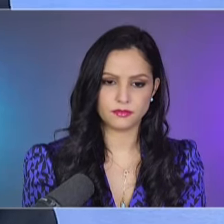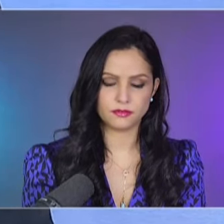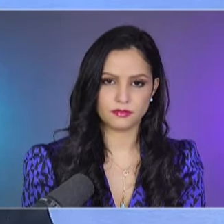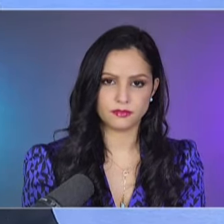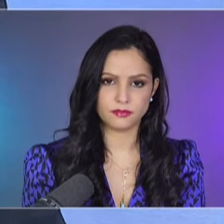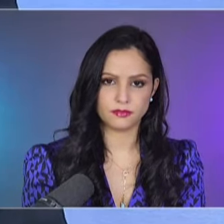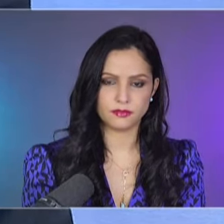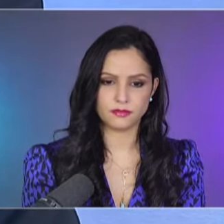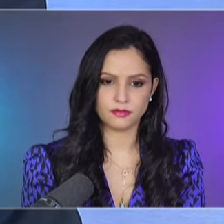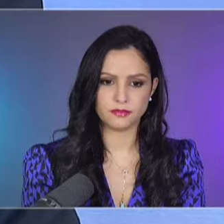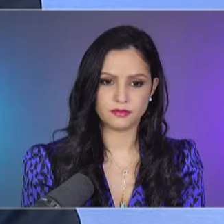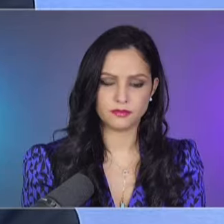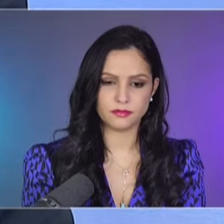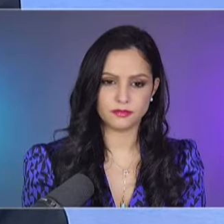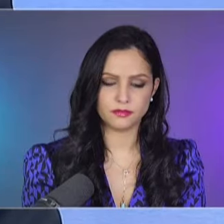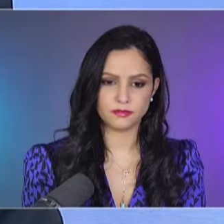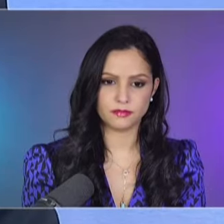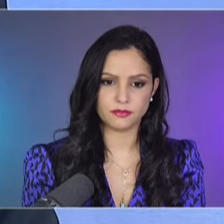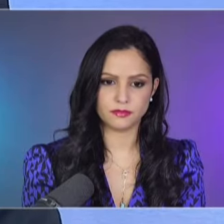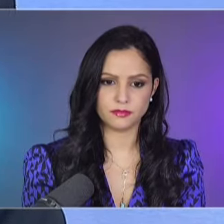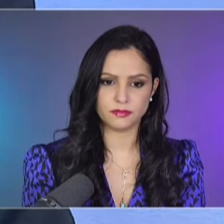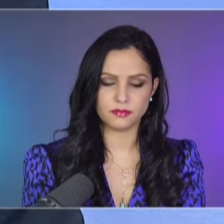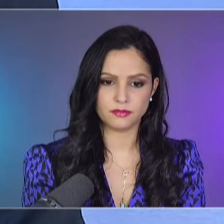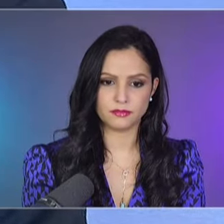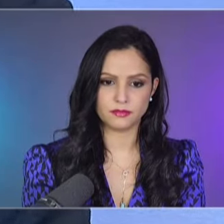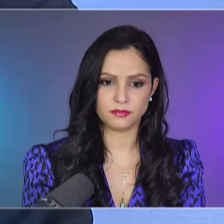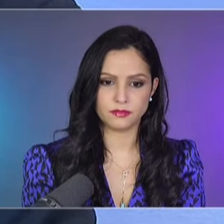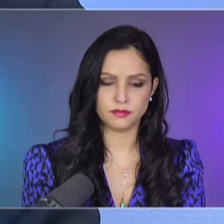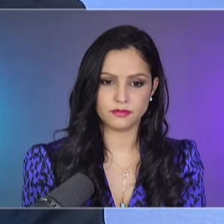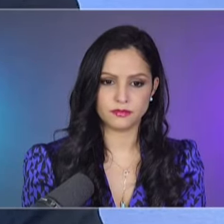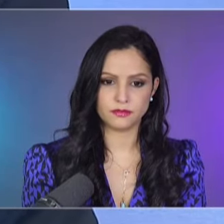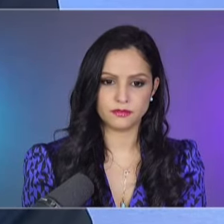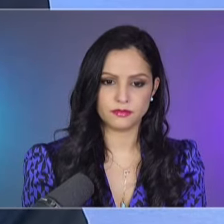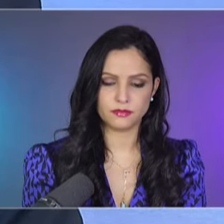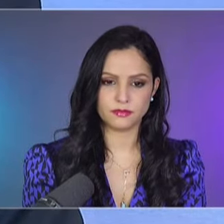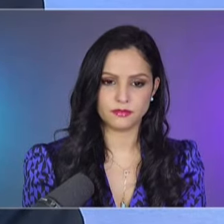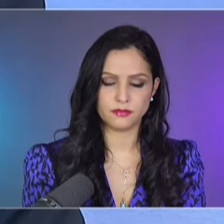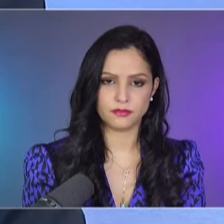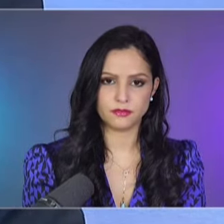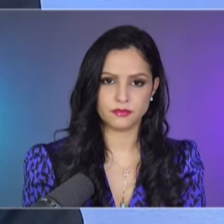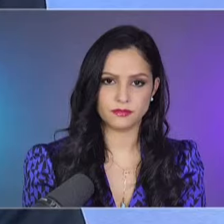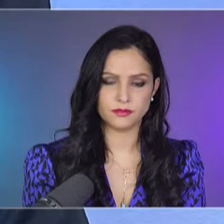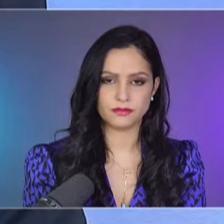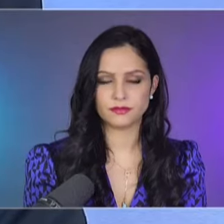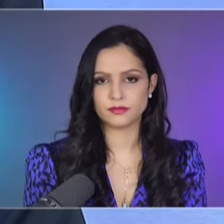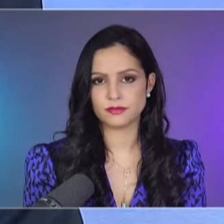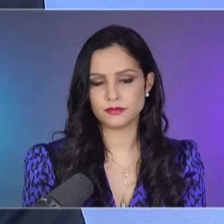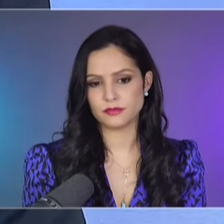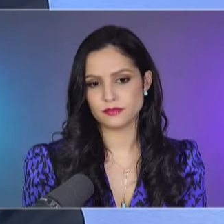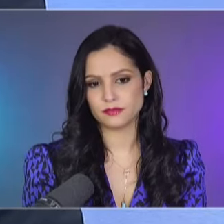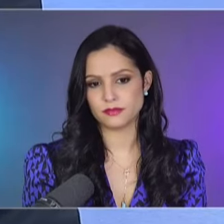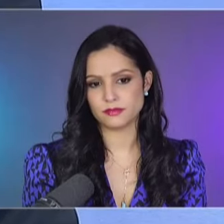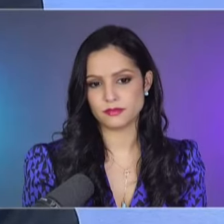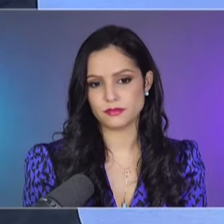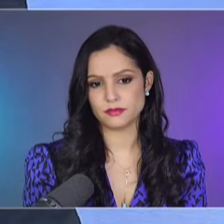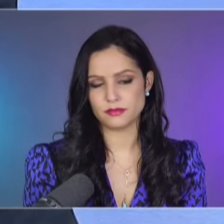la paz social? Yo creo que eso se lo debemos agradecer a la diáspora. Esos millones de dominicanos que le inyectan directamente al consumo, al bolsillo de las